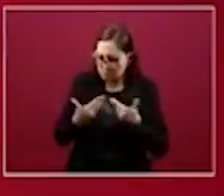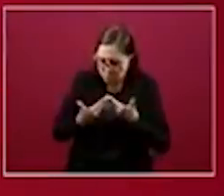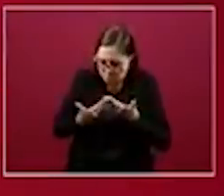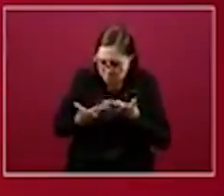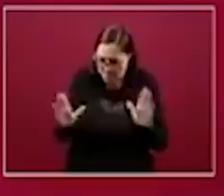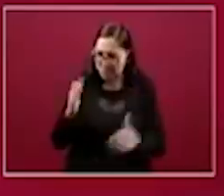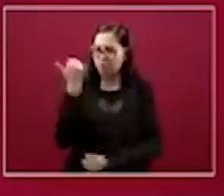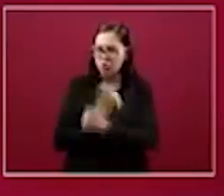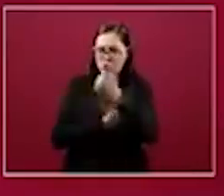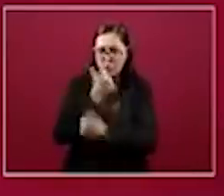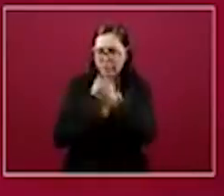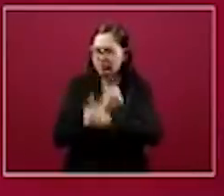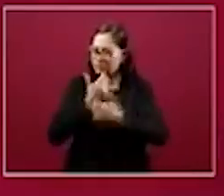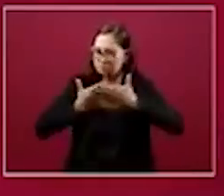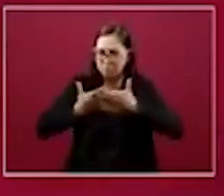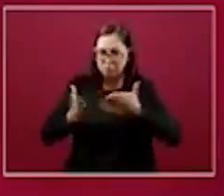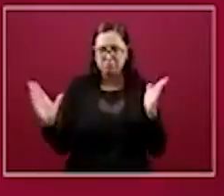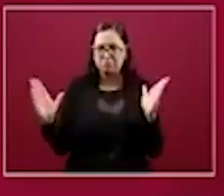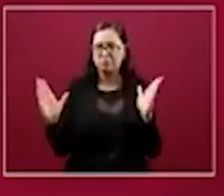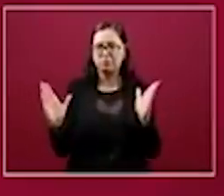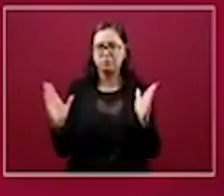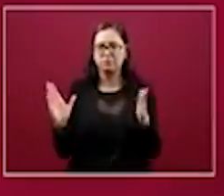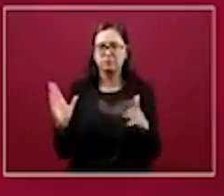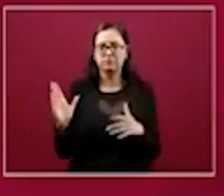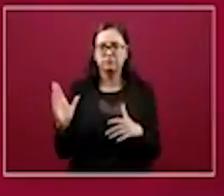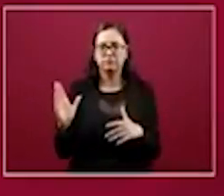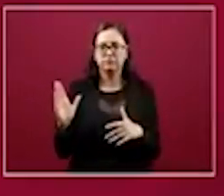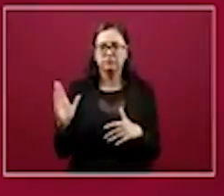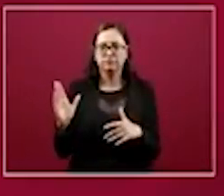hacer buscando que no haya